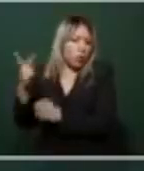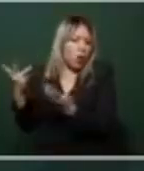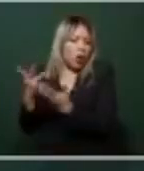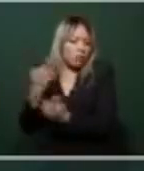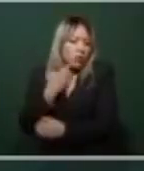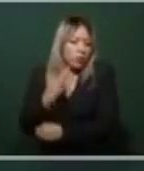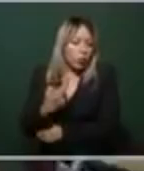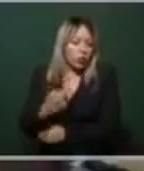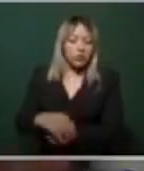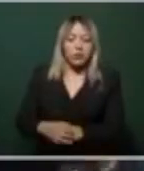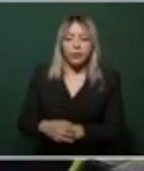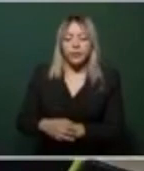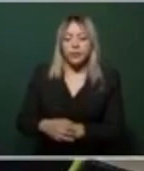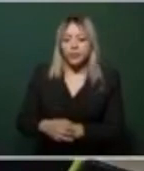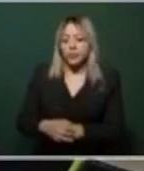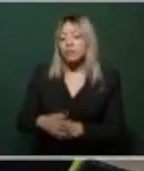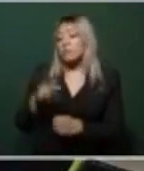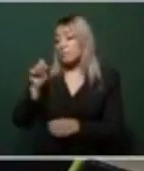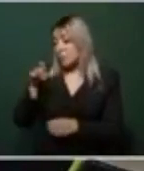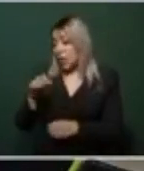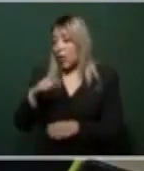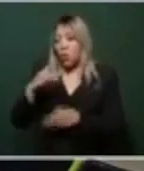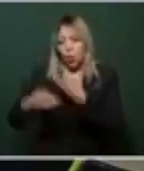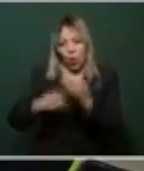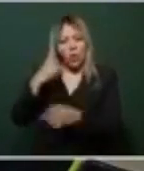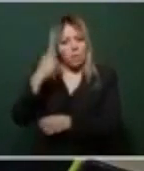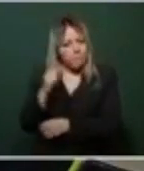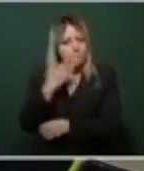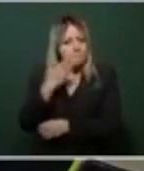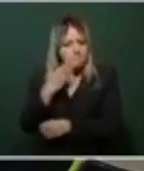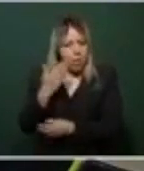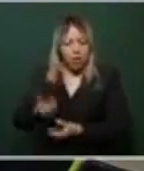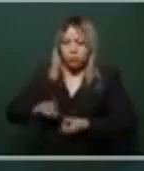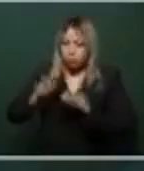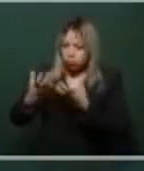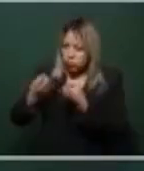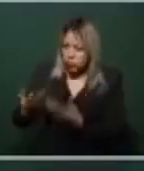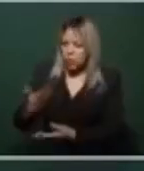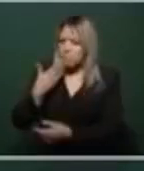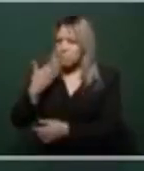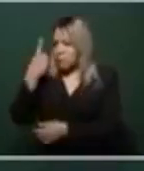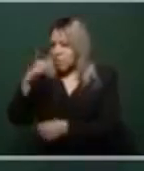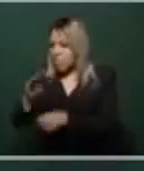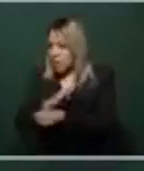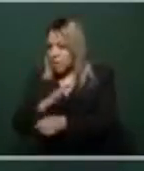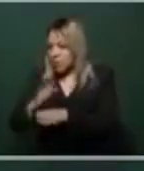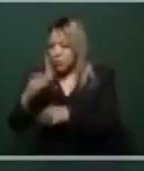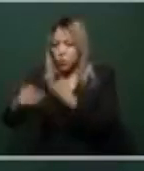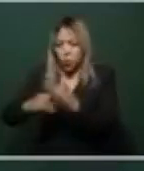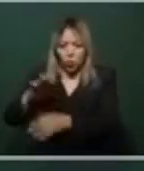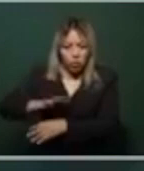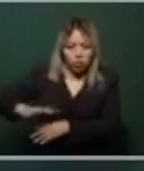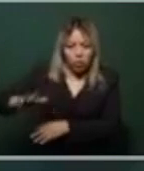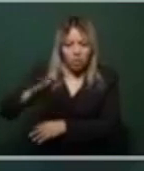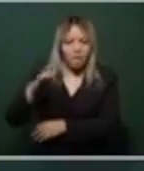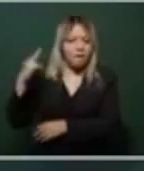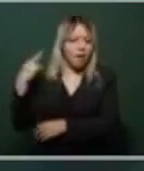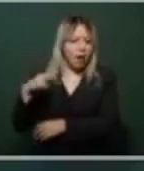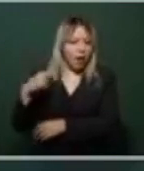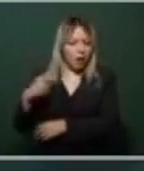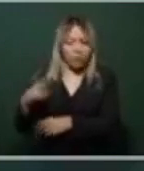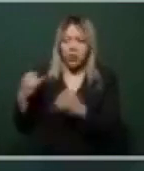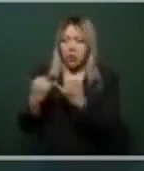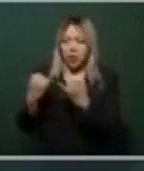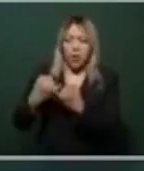que ser pronto en beneficio. Claro, eso sí, buscar que todo sea pronto, expedito